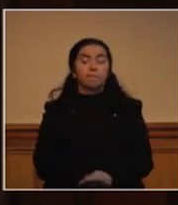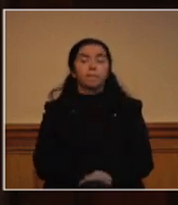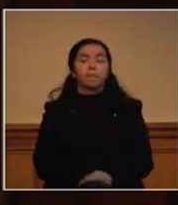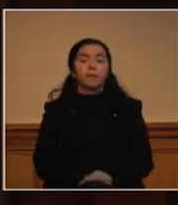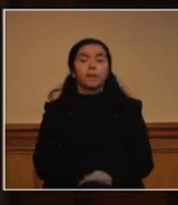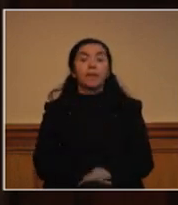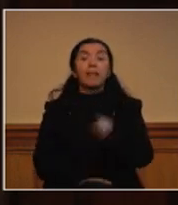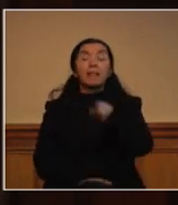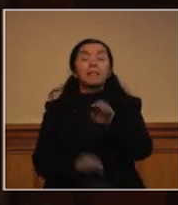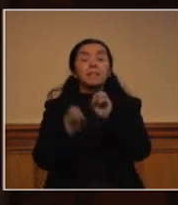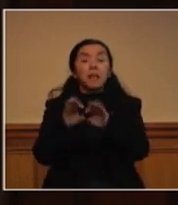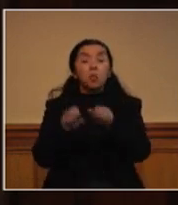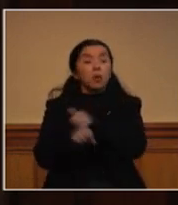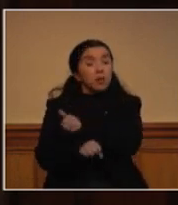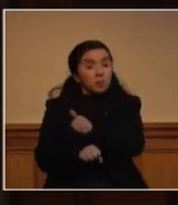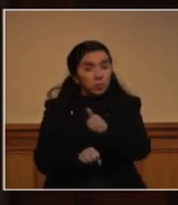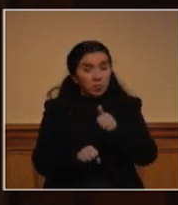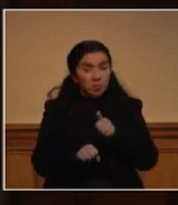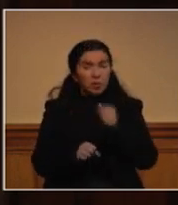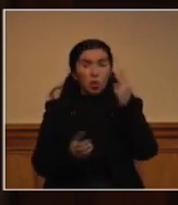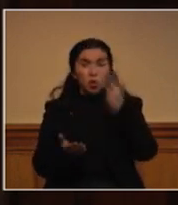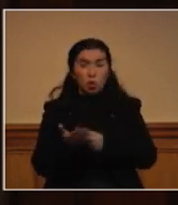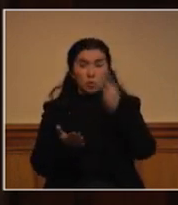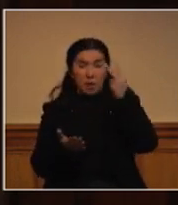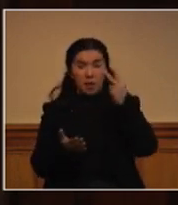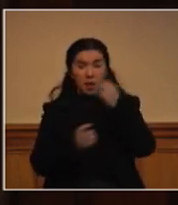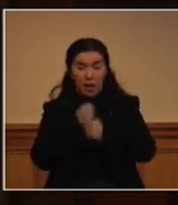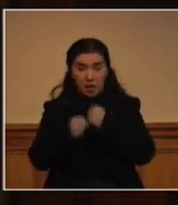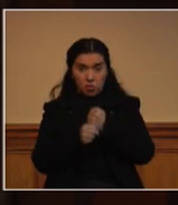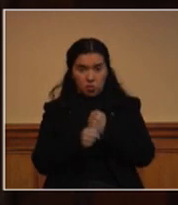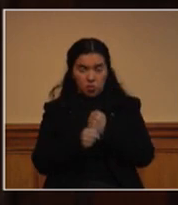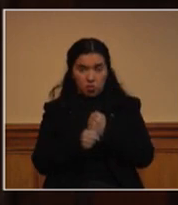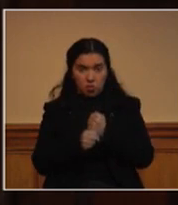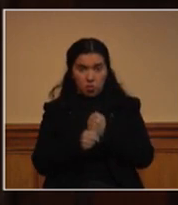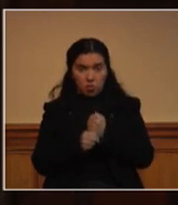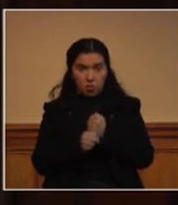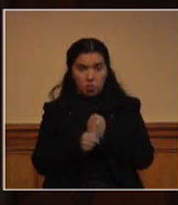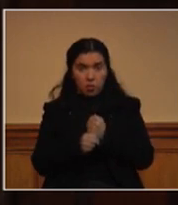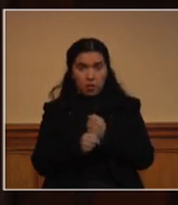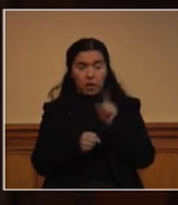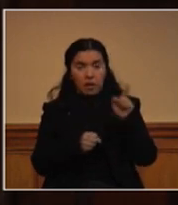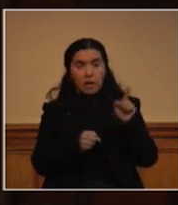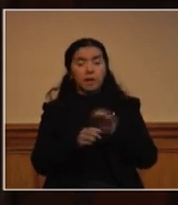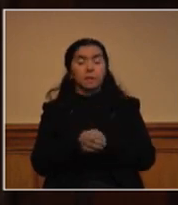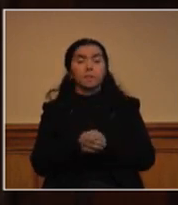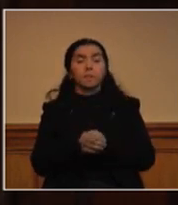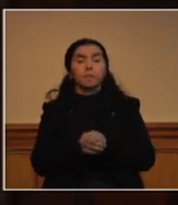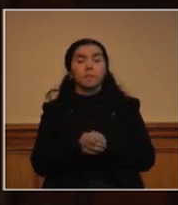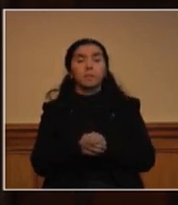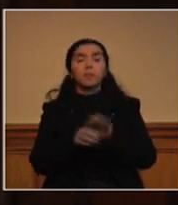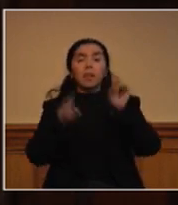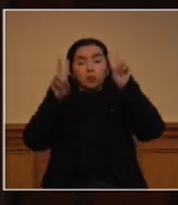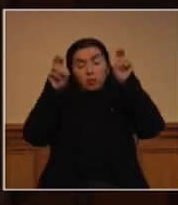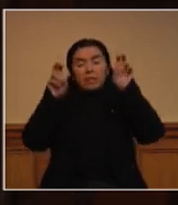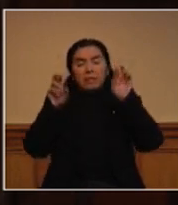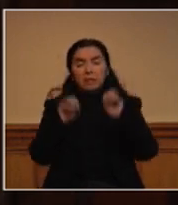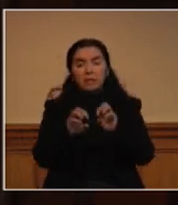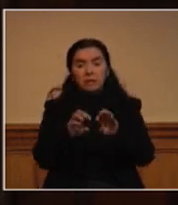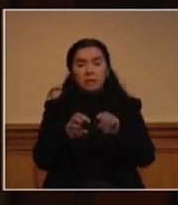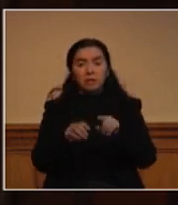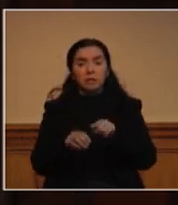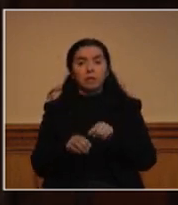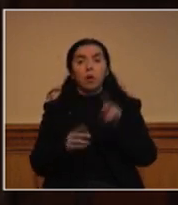Esta educación para todos, en el 2000, este está el marco de acción del Foro Mundial sobre la Educación y